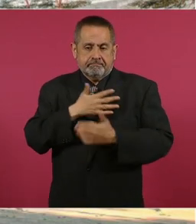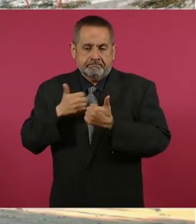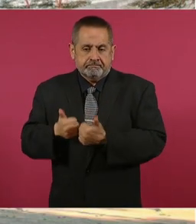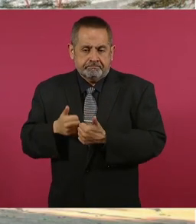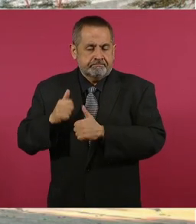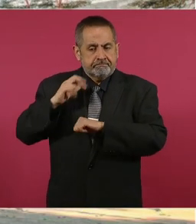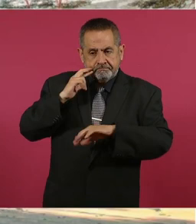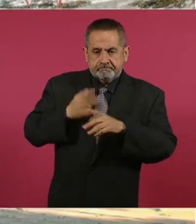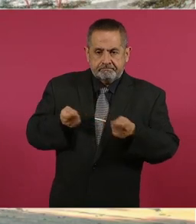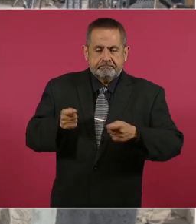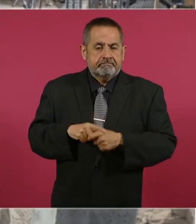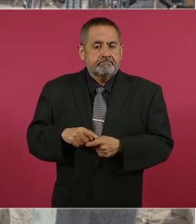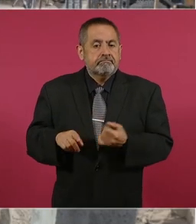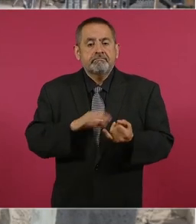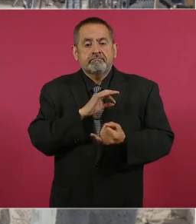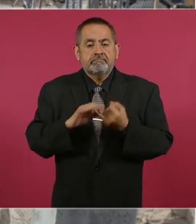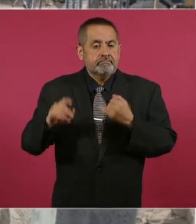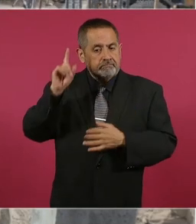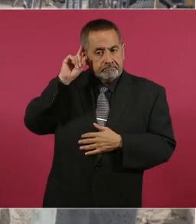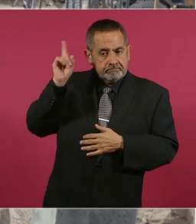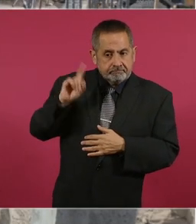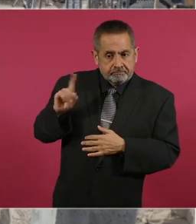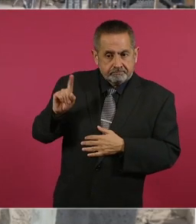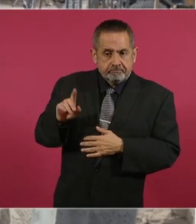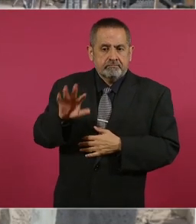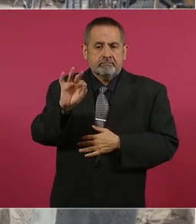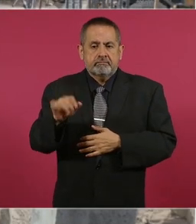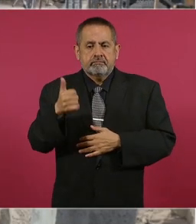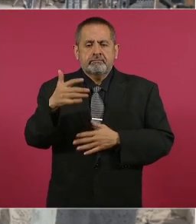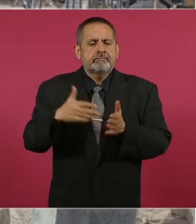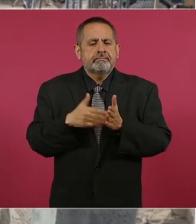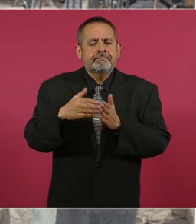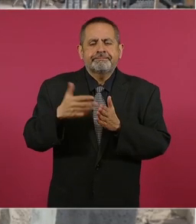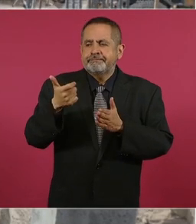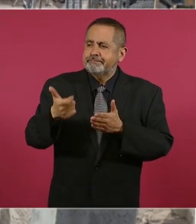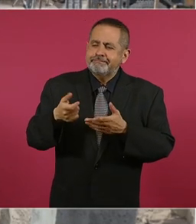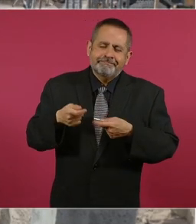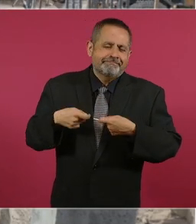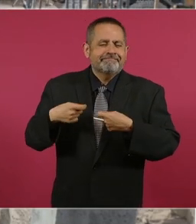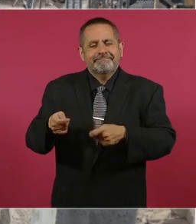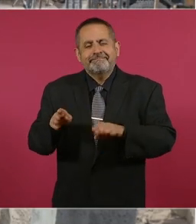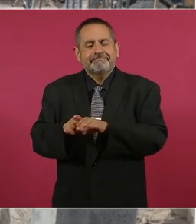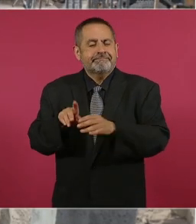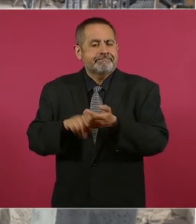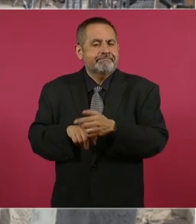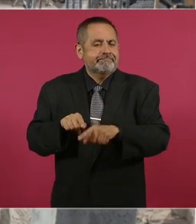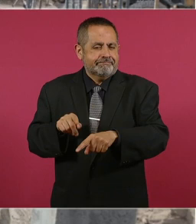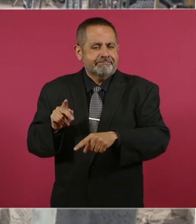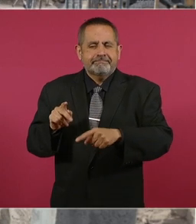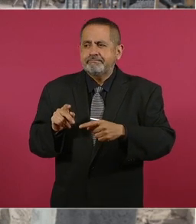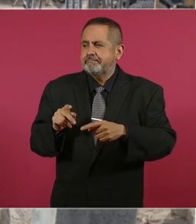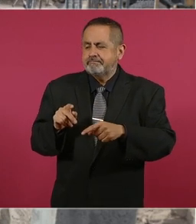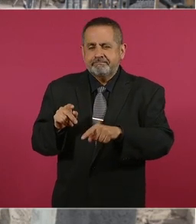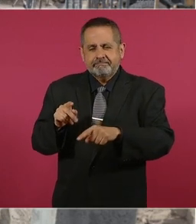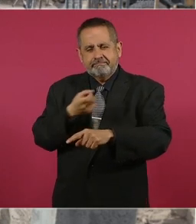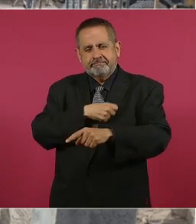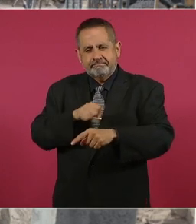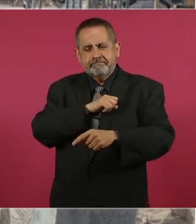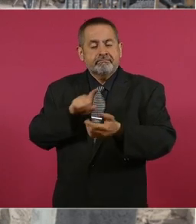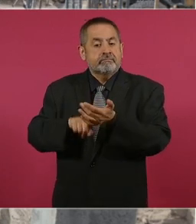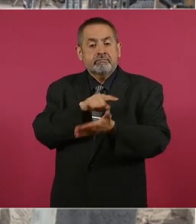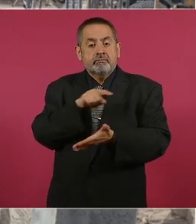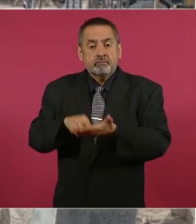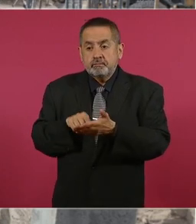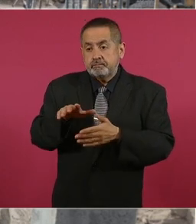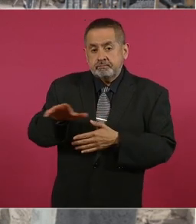Bienestar. Y en Zacatecas hay una inversión de 46 millones de pesos en la construcción de este centro de salud en Jerez,